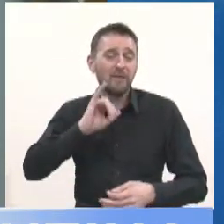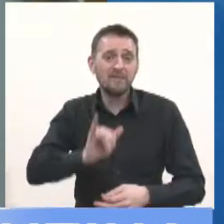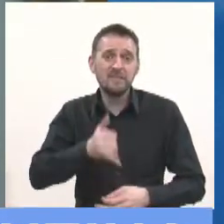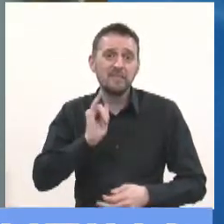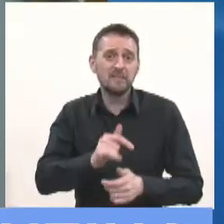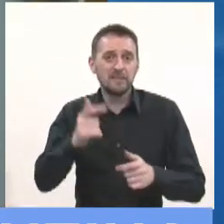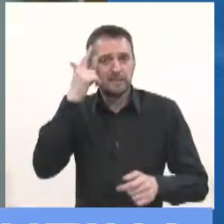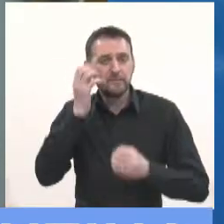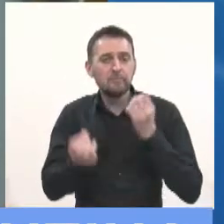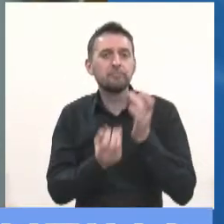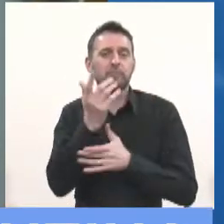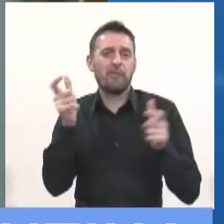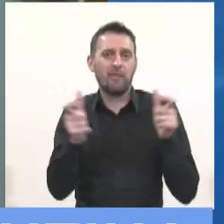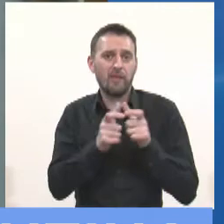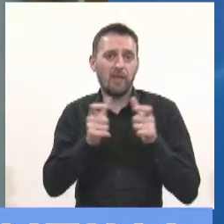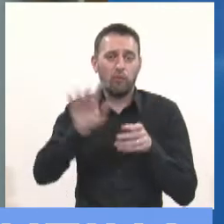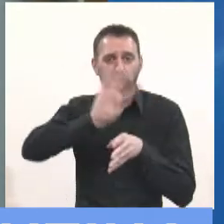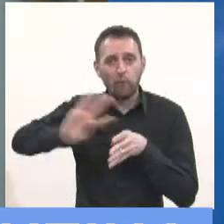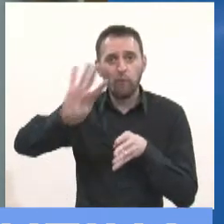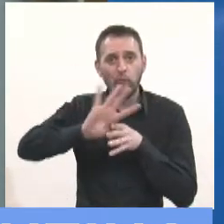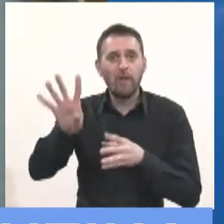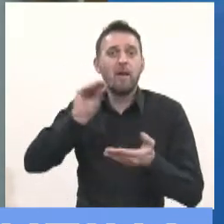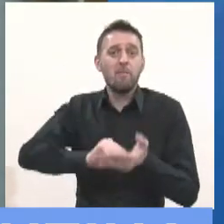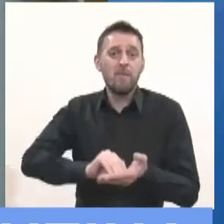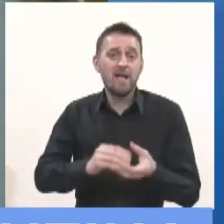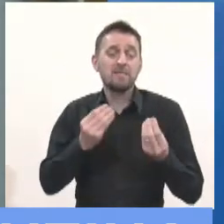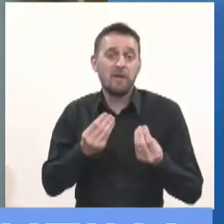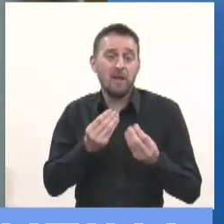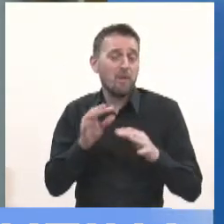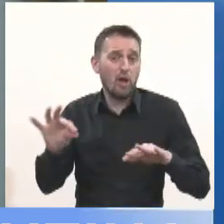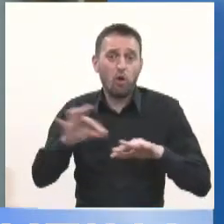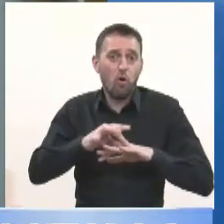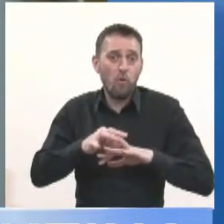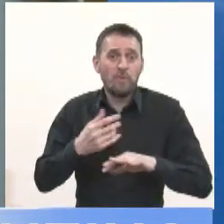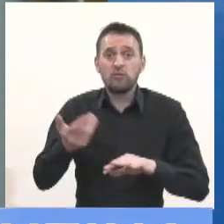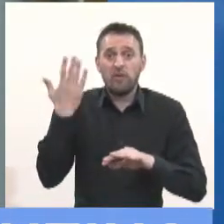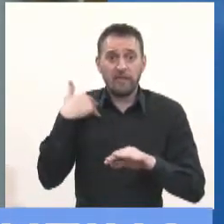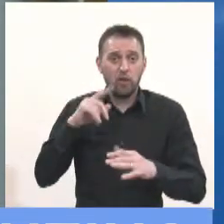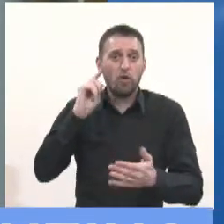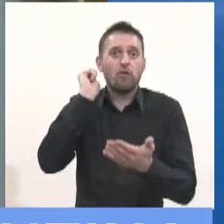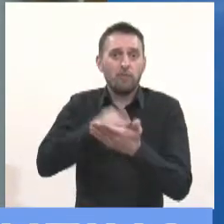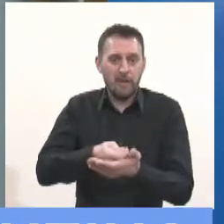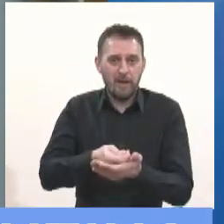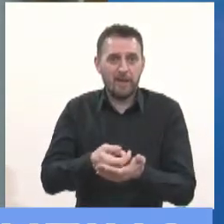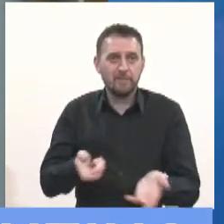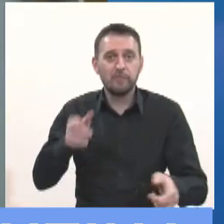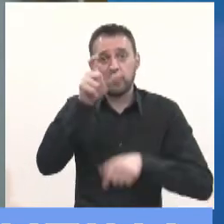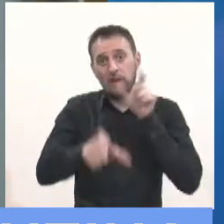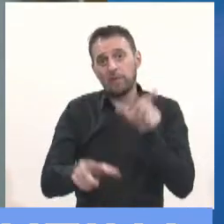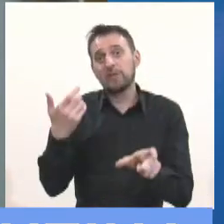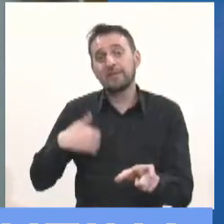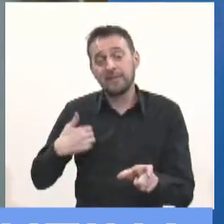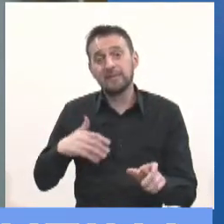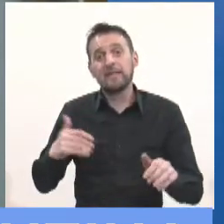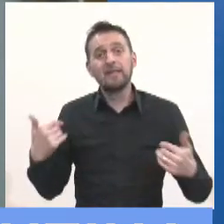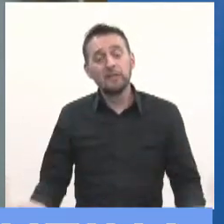emitiendo y tomando deuda para poder hacer frente a sus mínimos compromisos con los argentinos y con este tipo de deuda. Por lo